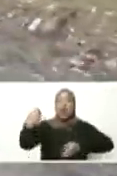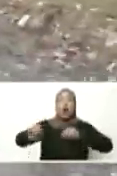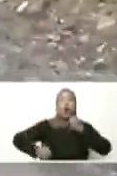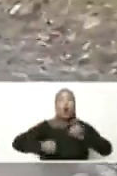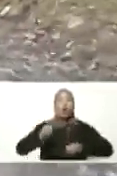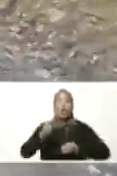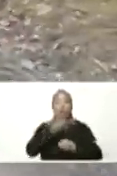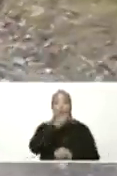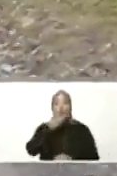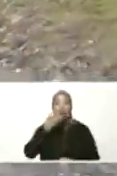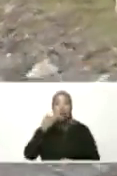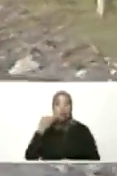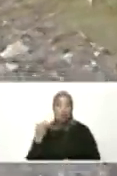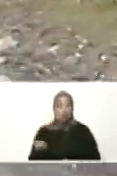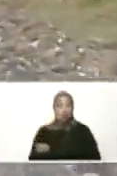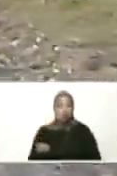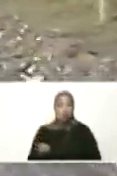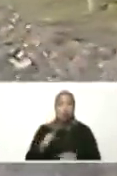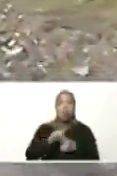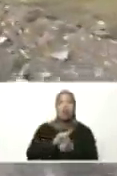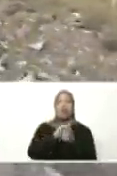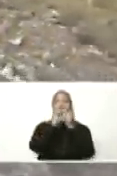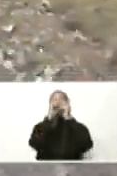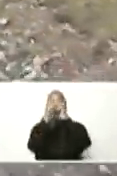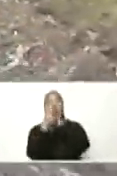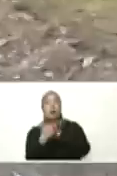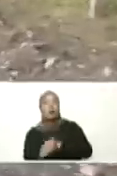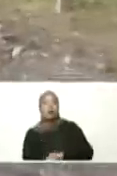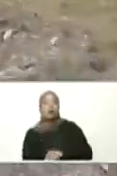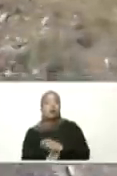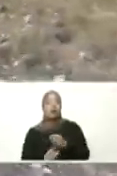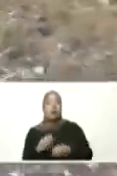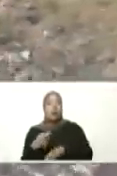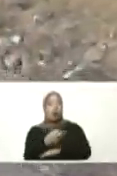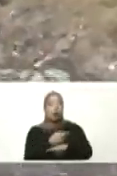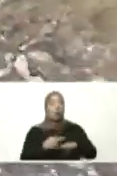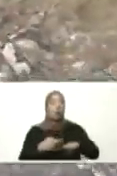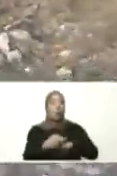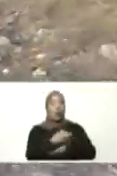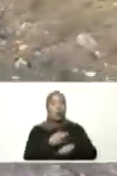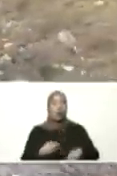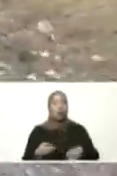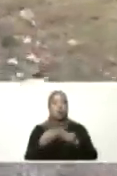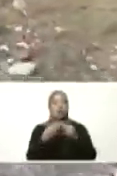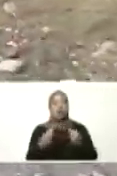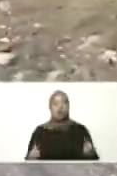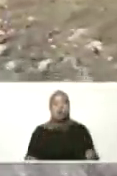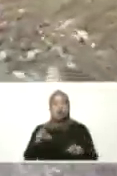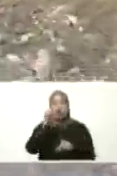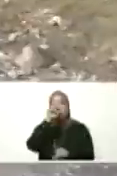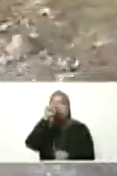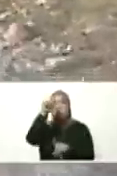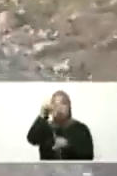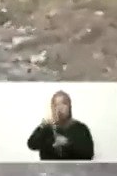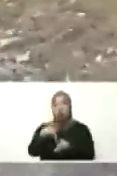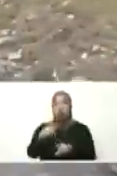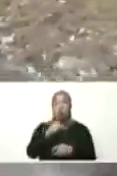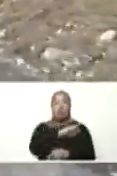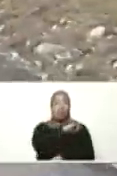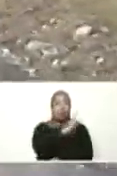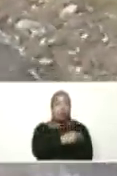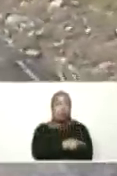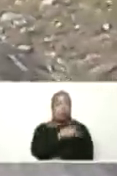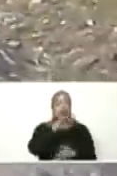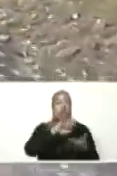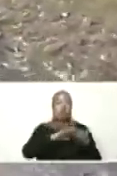gobierno y rehacer todos los mecanismos para que el gobierno sea el gobierno obedencial del poder comunal,